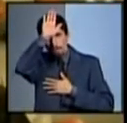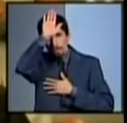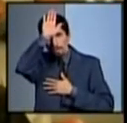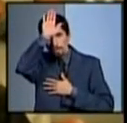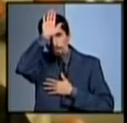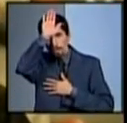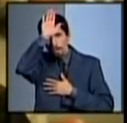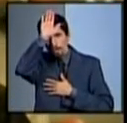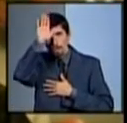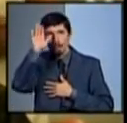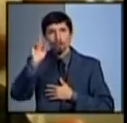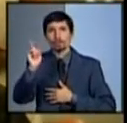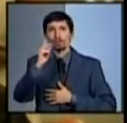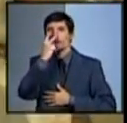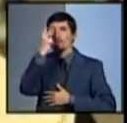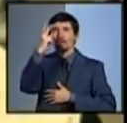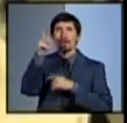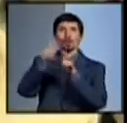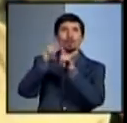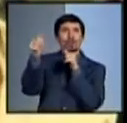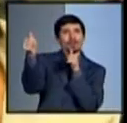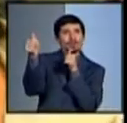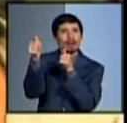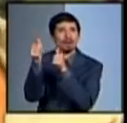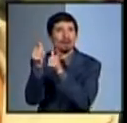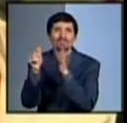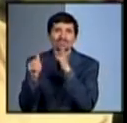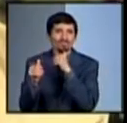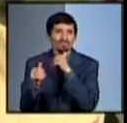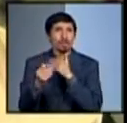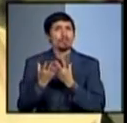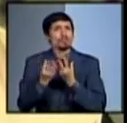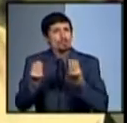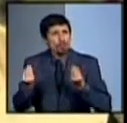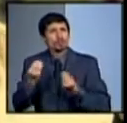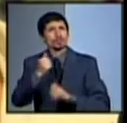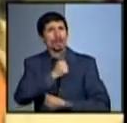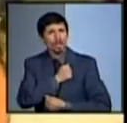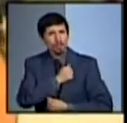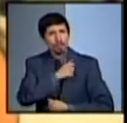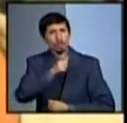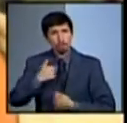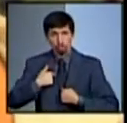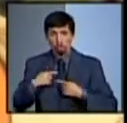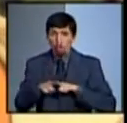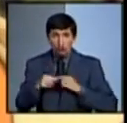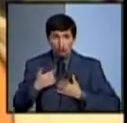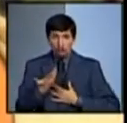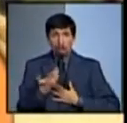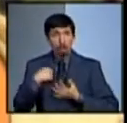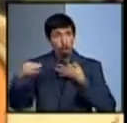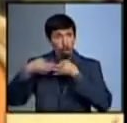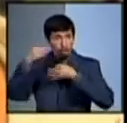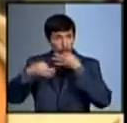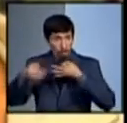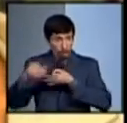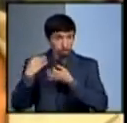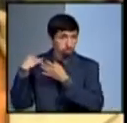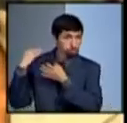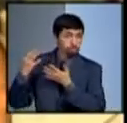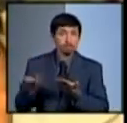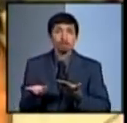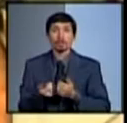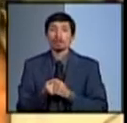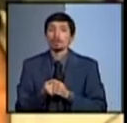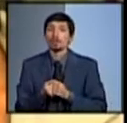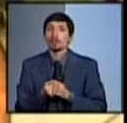muy... no lo veíamos cercano, como que... muchos católicos, yo creo que nos sentíamos igual, y lo comentábamos acá, que era